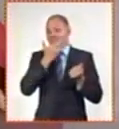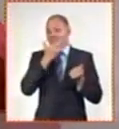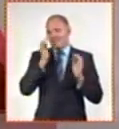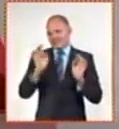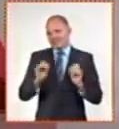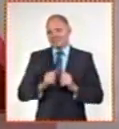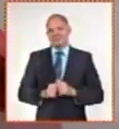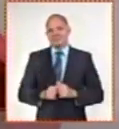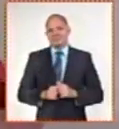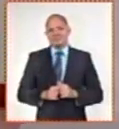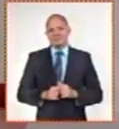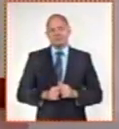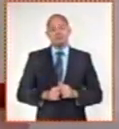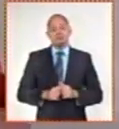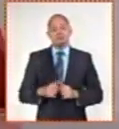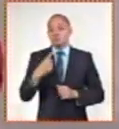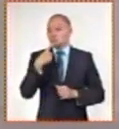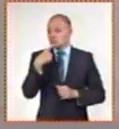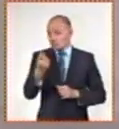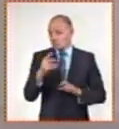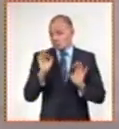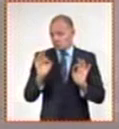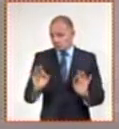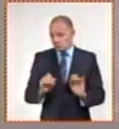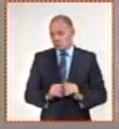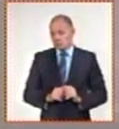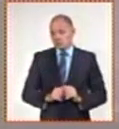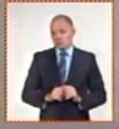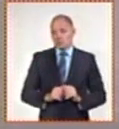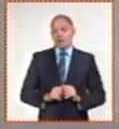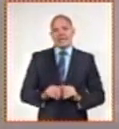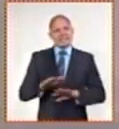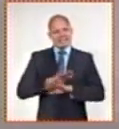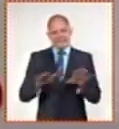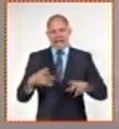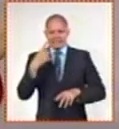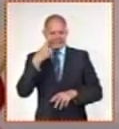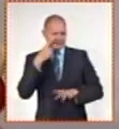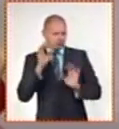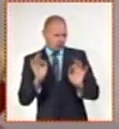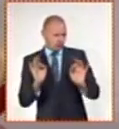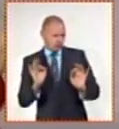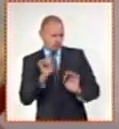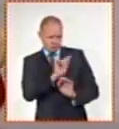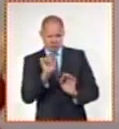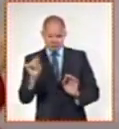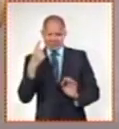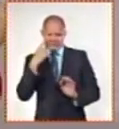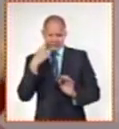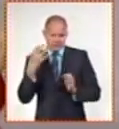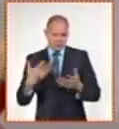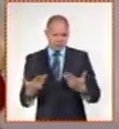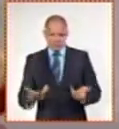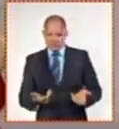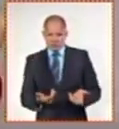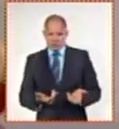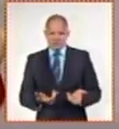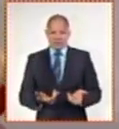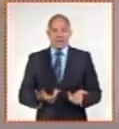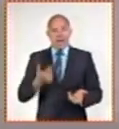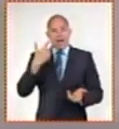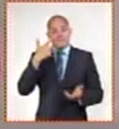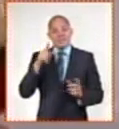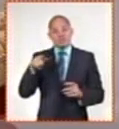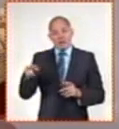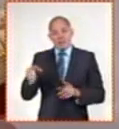digo, y tal y como puede verse, esto puede ser un boomerang y